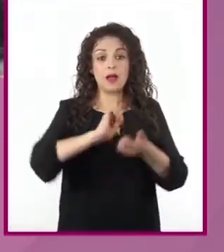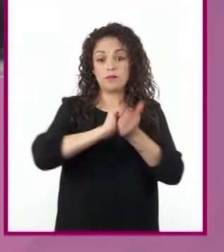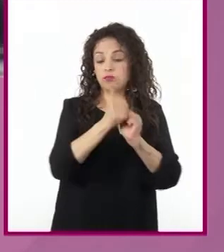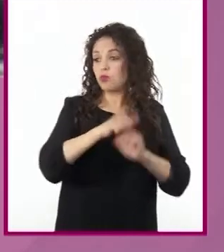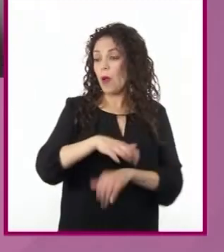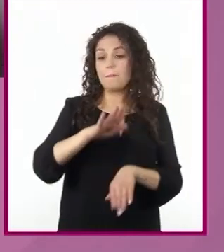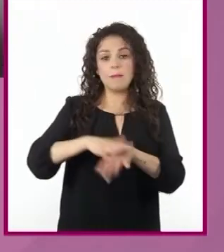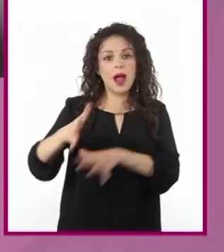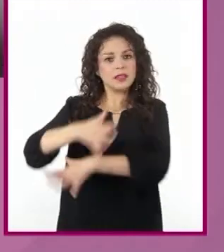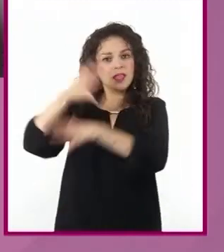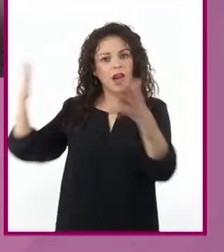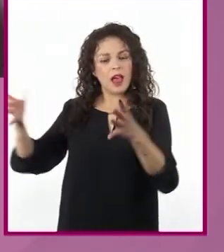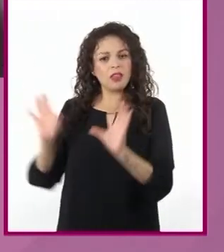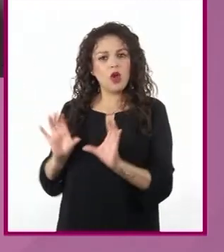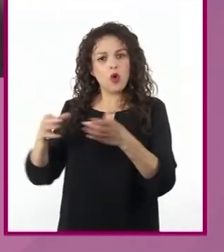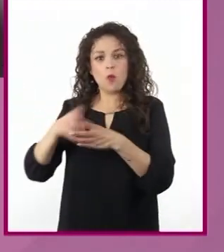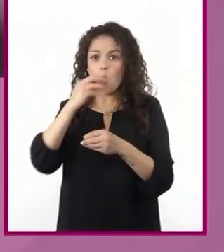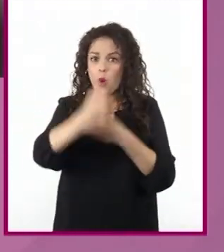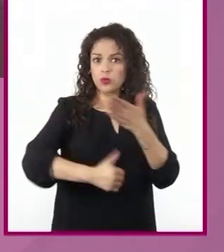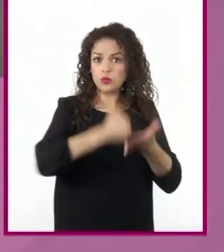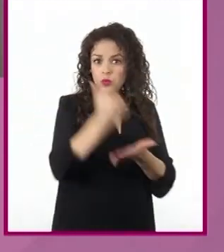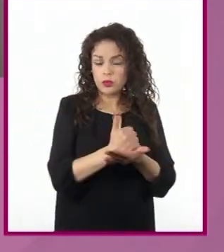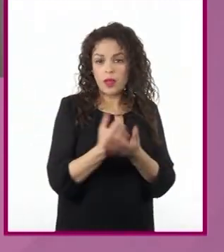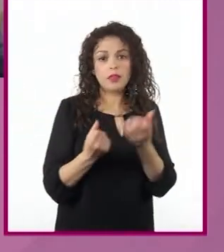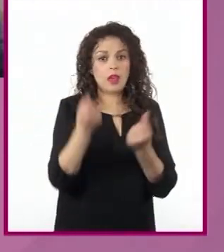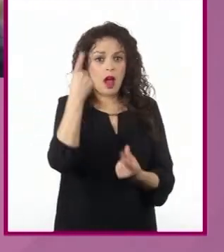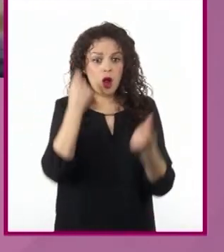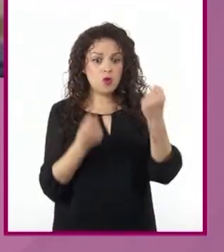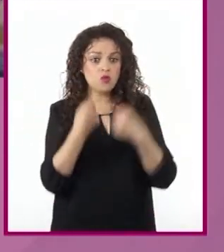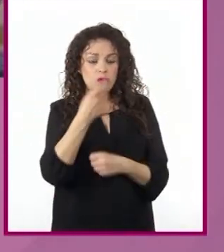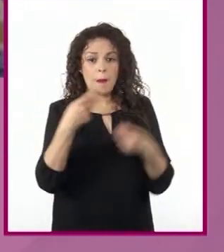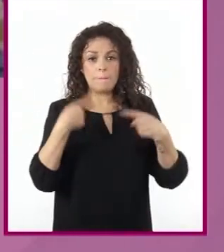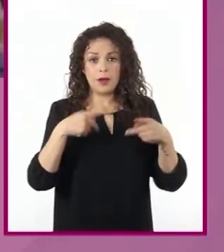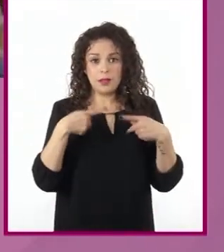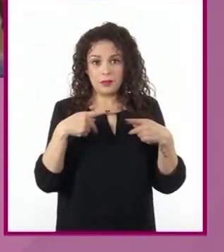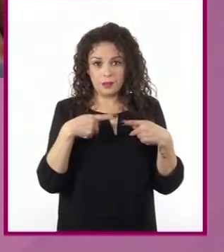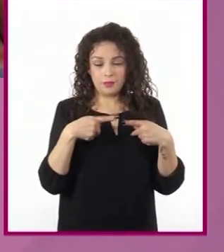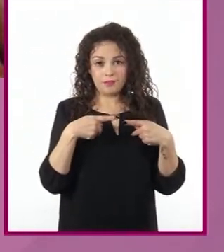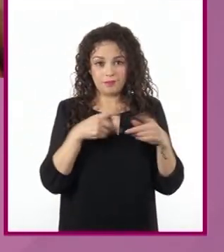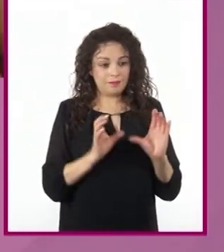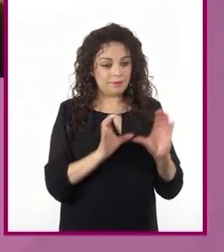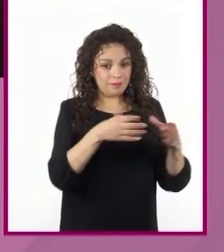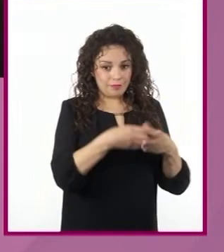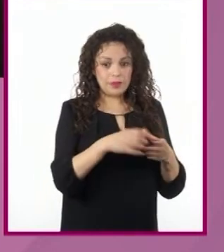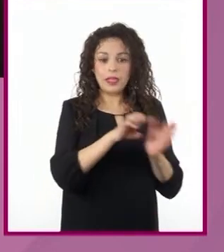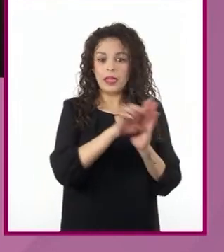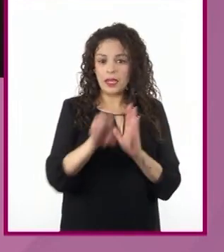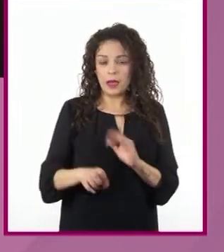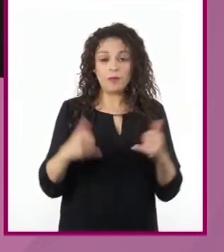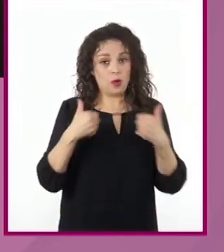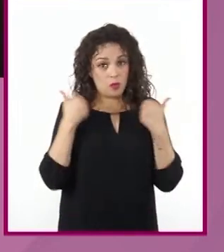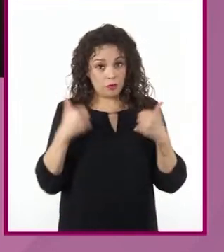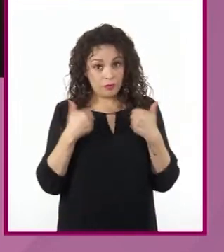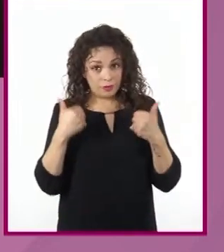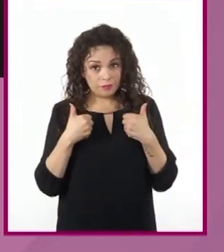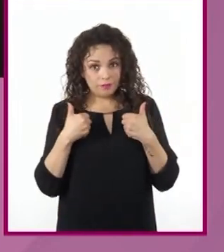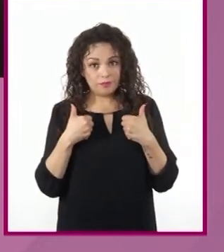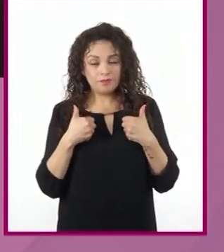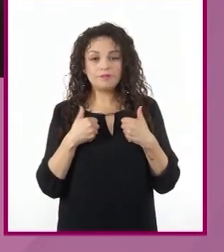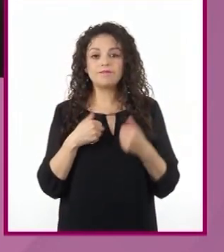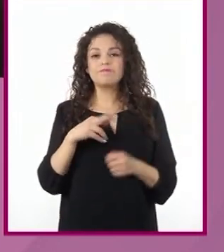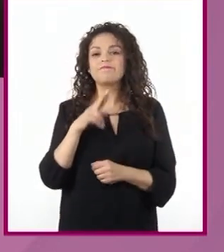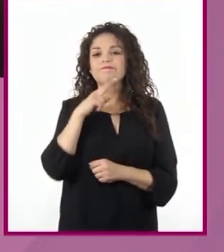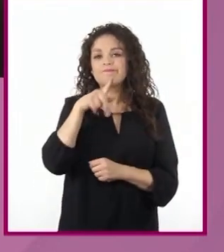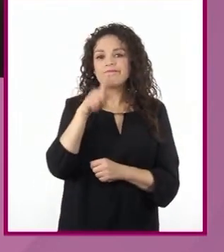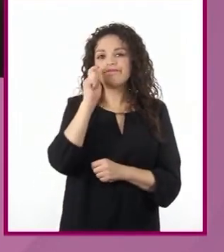una ciudad, algunos integrantes de estas familias, como pueden ser los adolescentes, prefieren parecerse más a